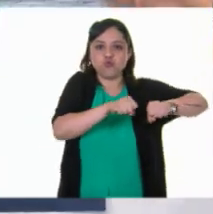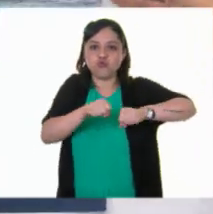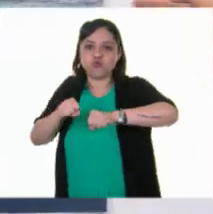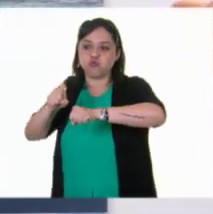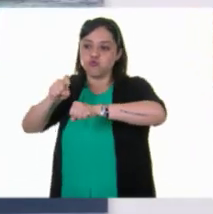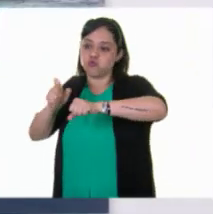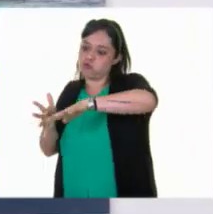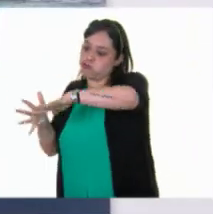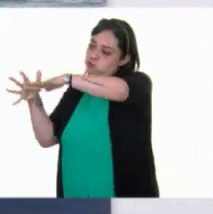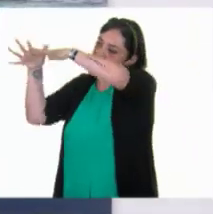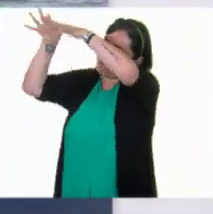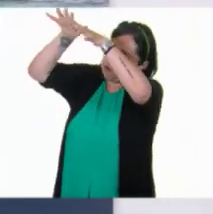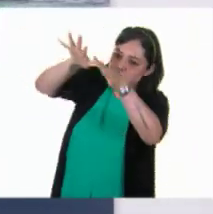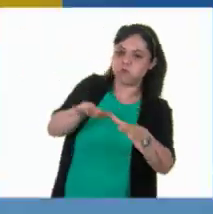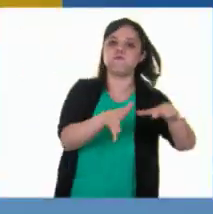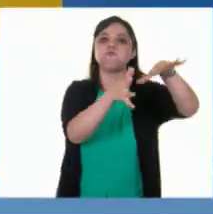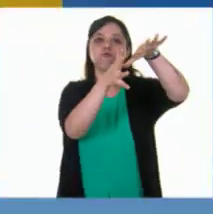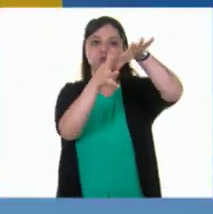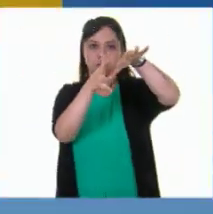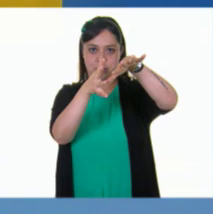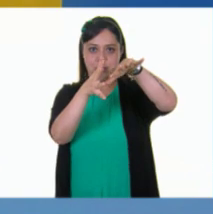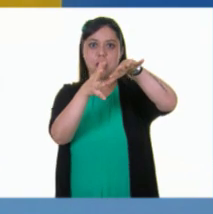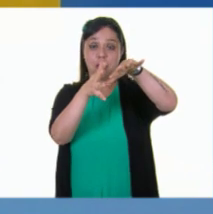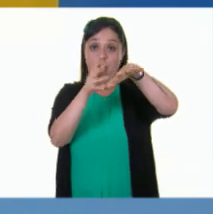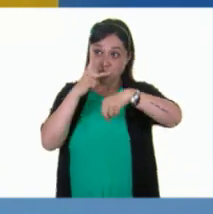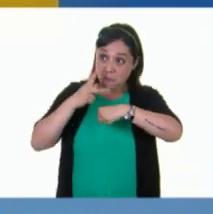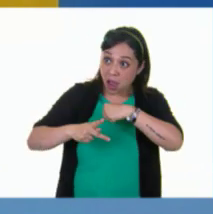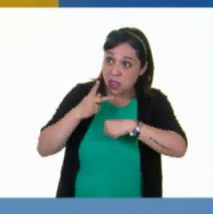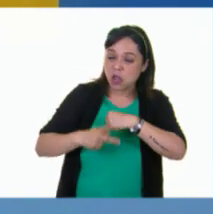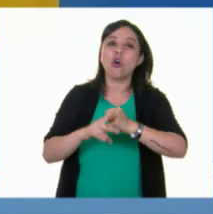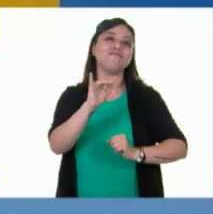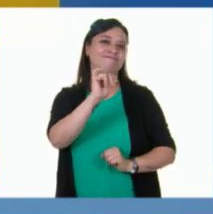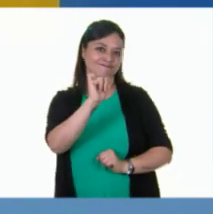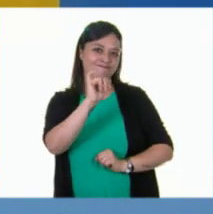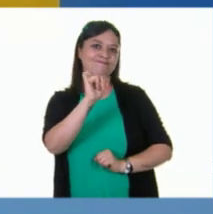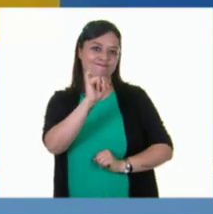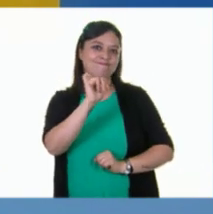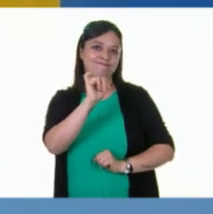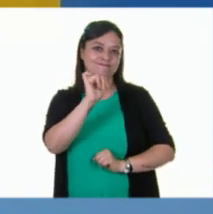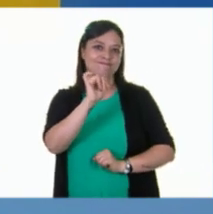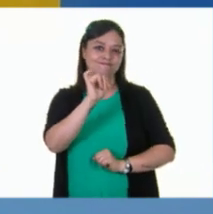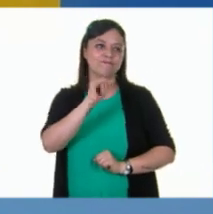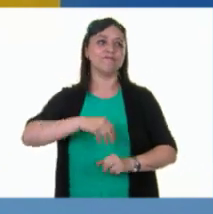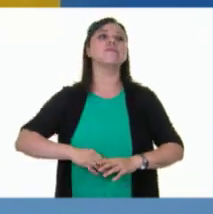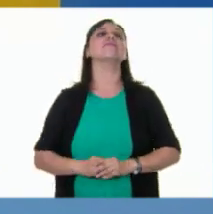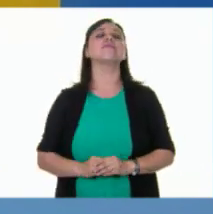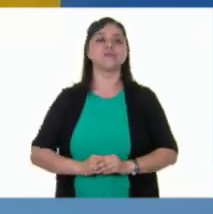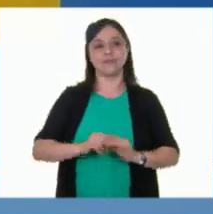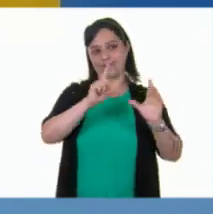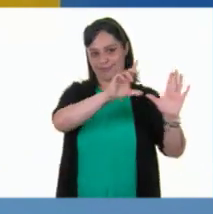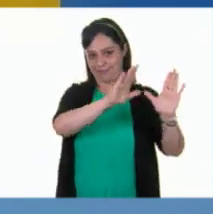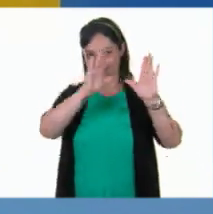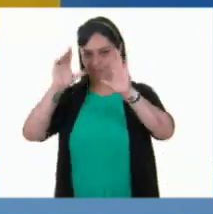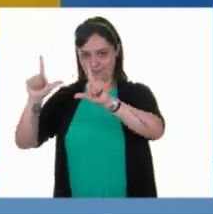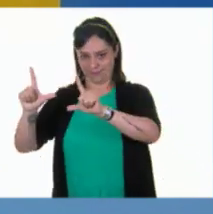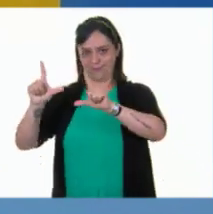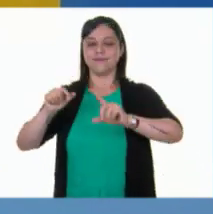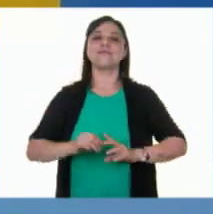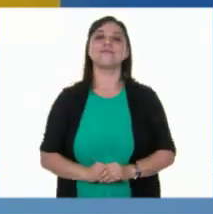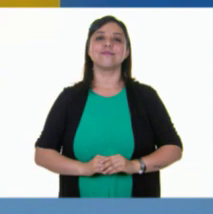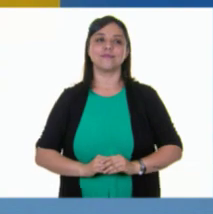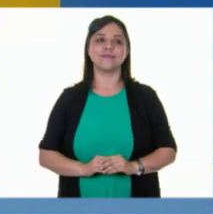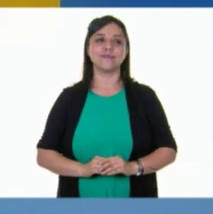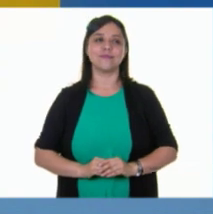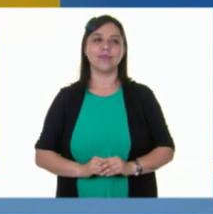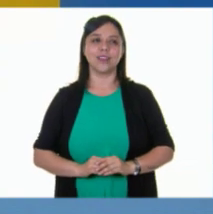¿el tsunami creen que sea una amenaza o un peligro para la humanidad? Sí. Entonces, esta la vamos a colocar de este lado. A ver, Larisa, del lado en el que estás